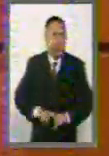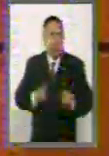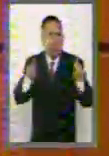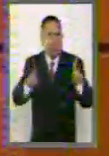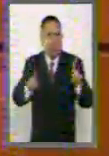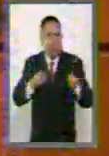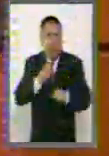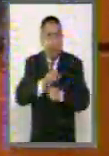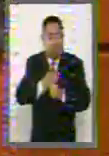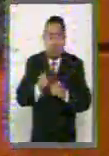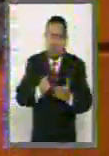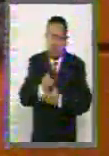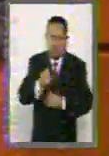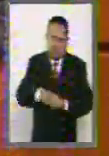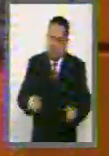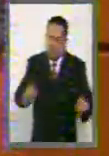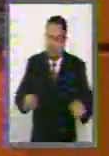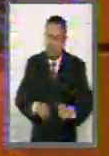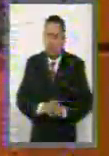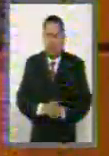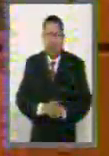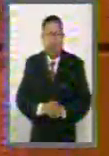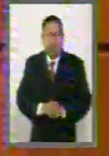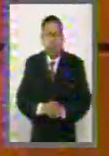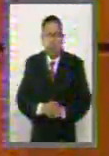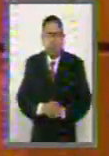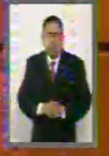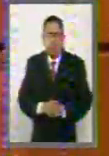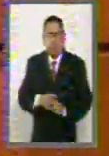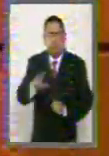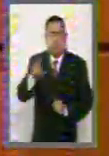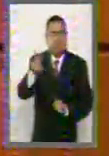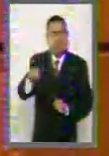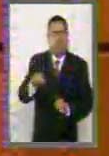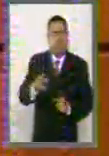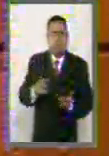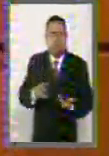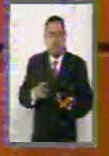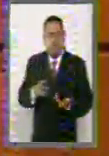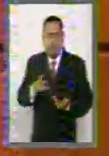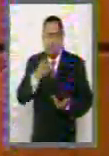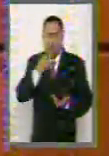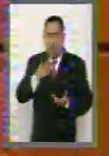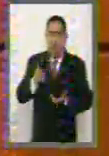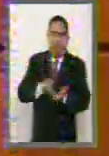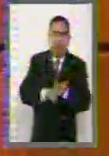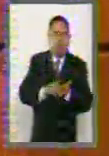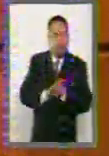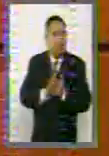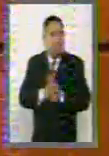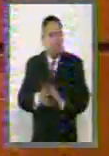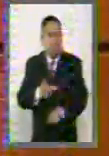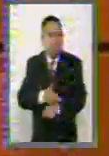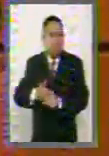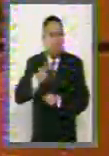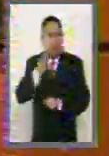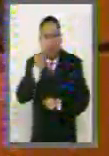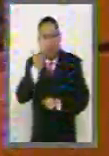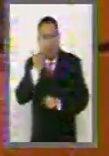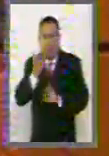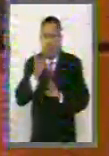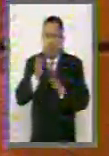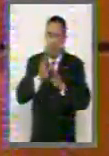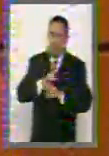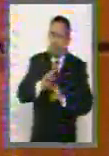estas decisiones. No puede ser un arreglo político vulgar donde se